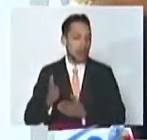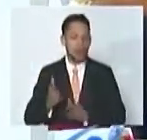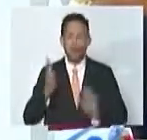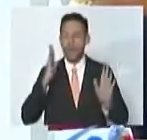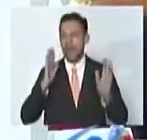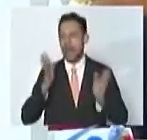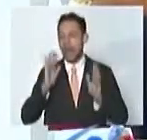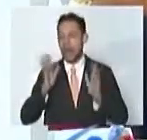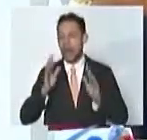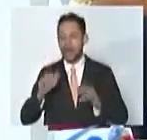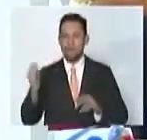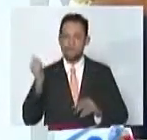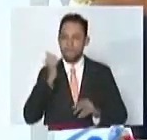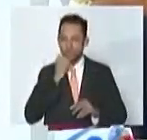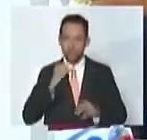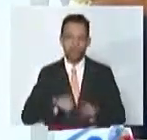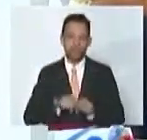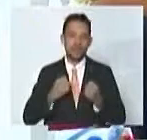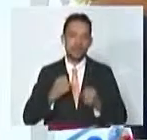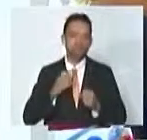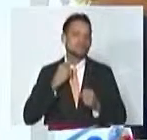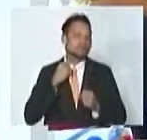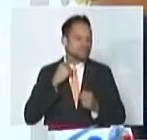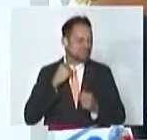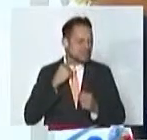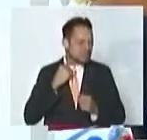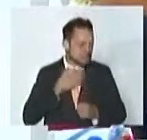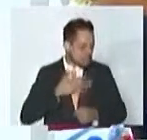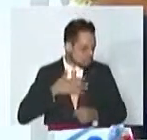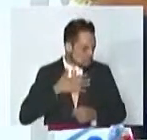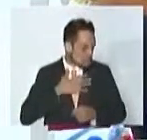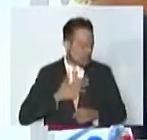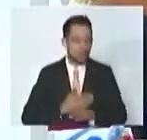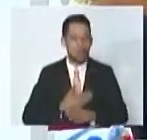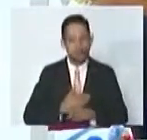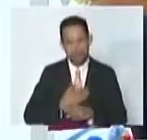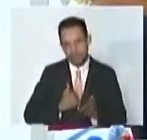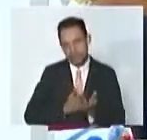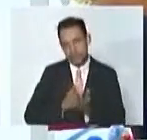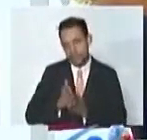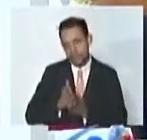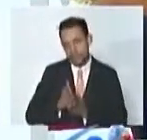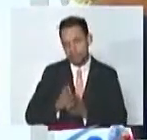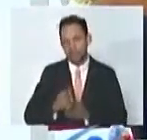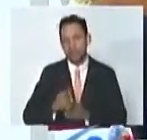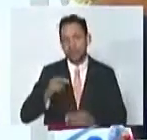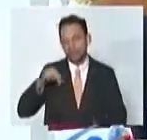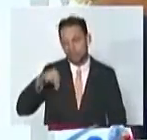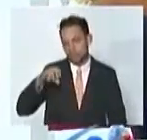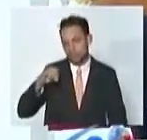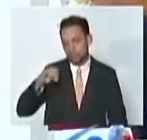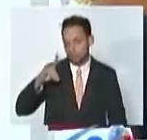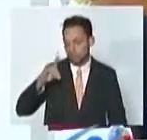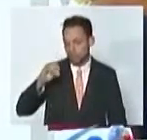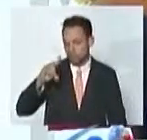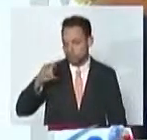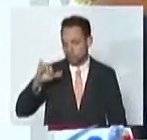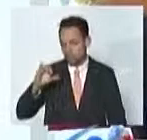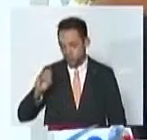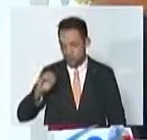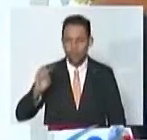patológico, que inicialmente puede ser un nódulo, pero después puede ser un tumor, y después puede ser un